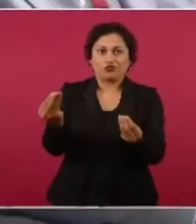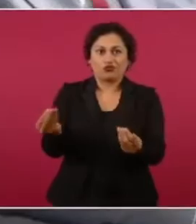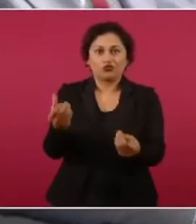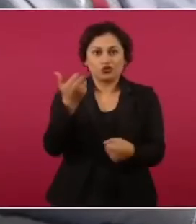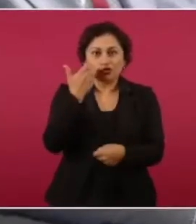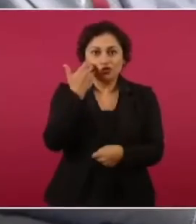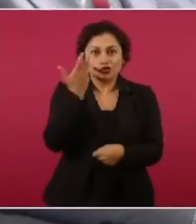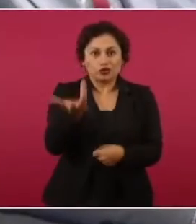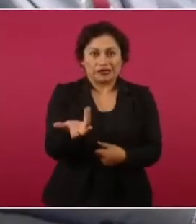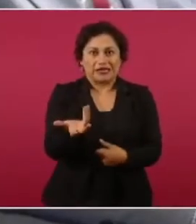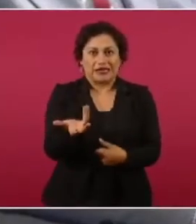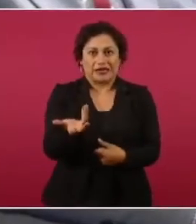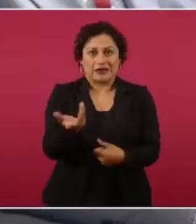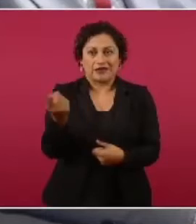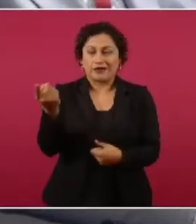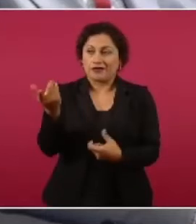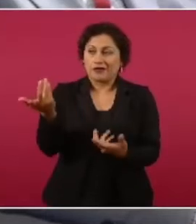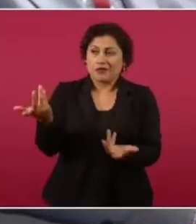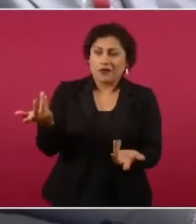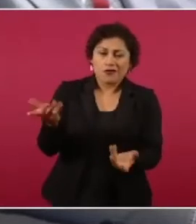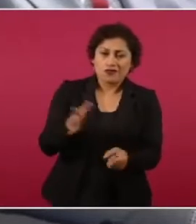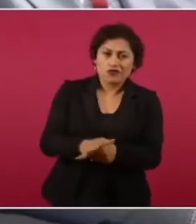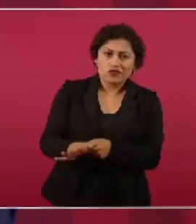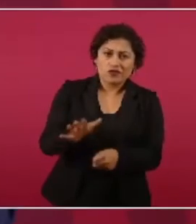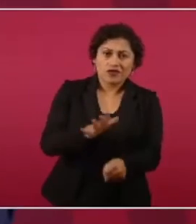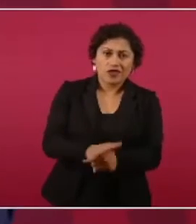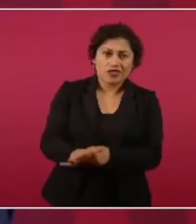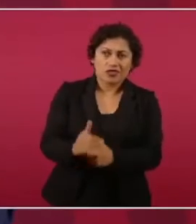no tienen llenadera.